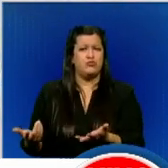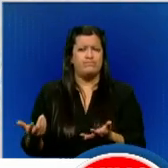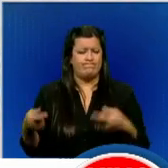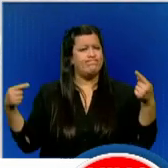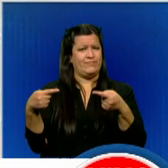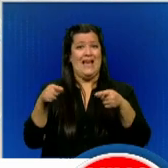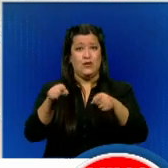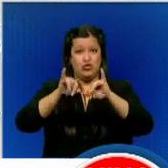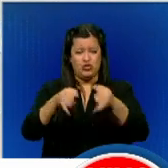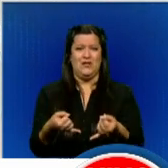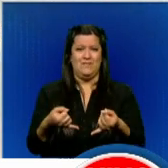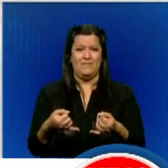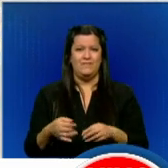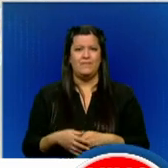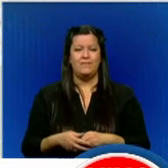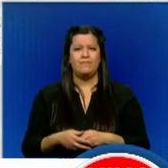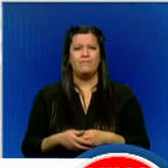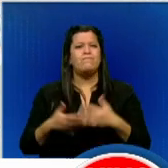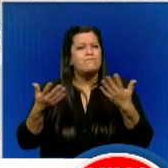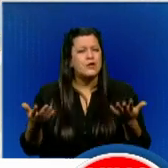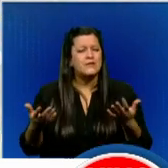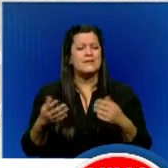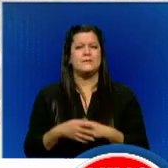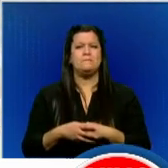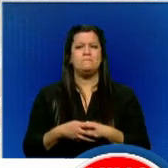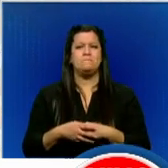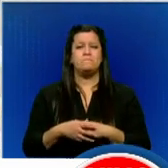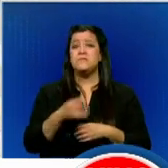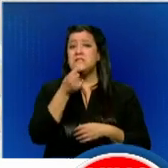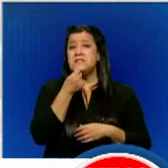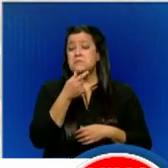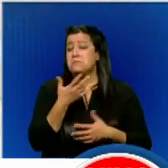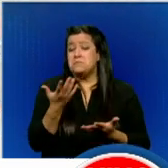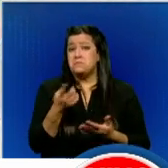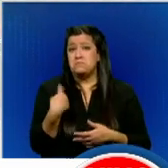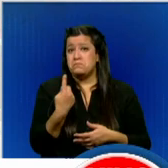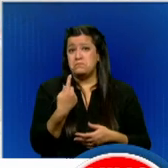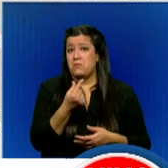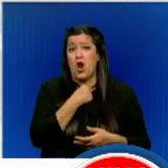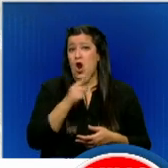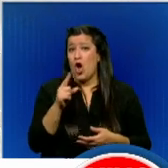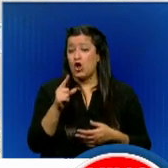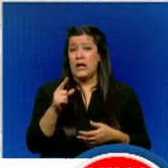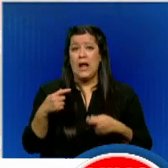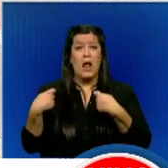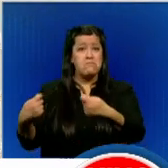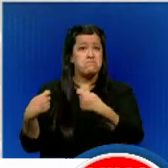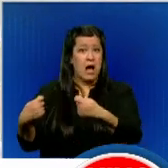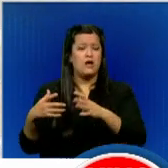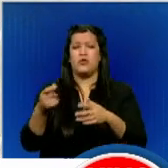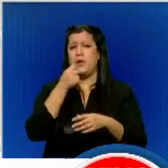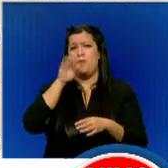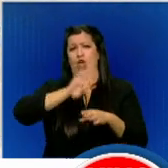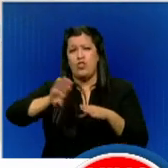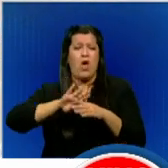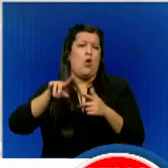entonces lo que si uno no quiere financiar el gasto público con deuda